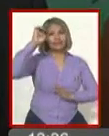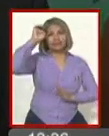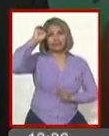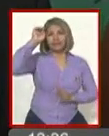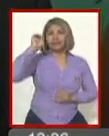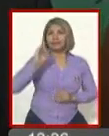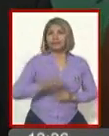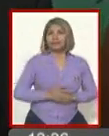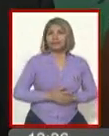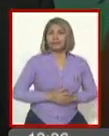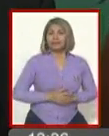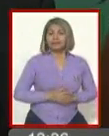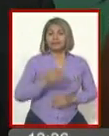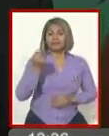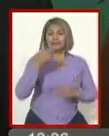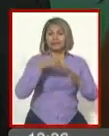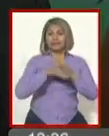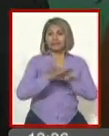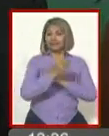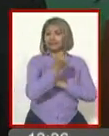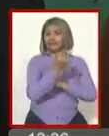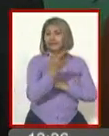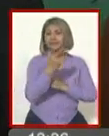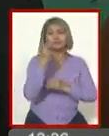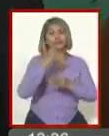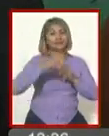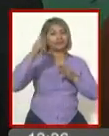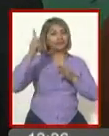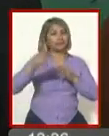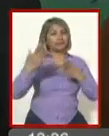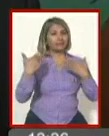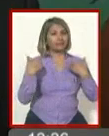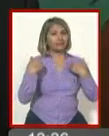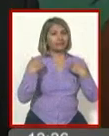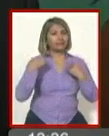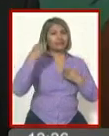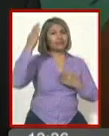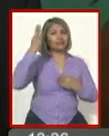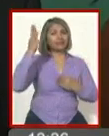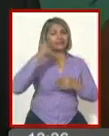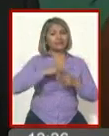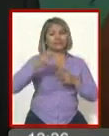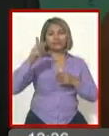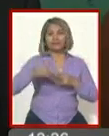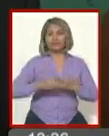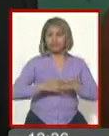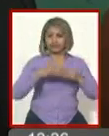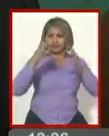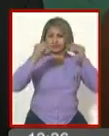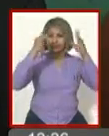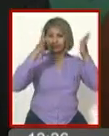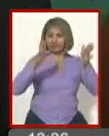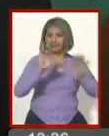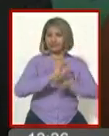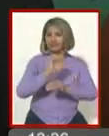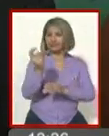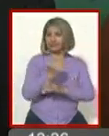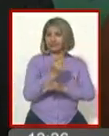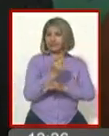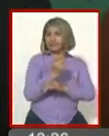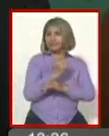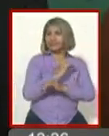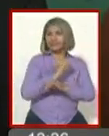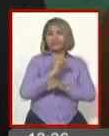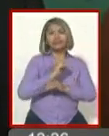que a los que ingresan con cierto nivel profesional tienen el bono profesional y el magisterio no gana ese